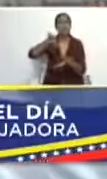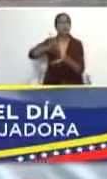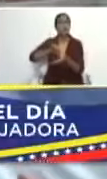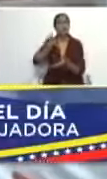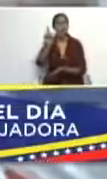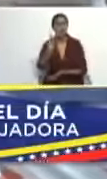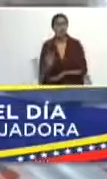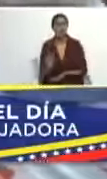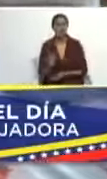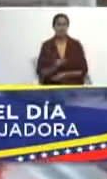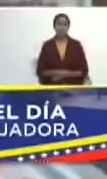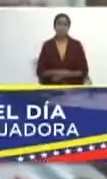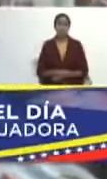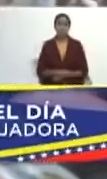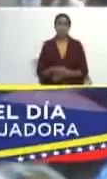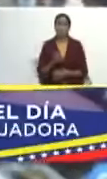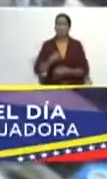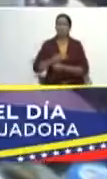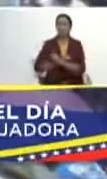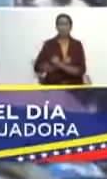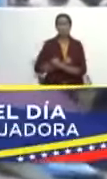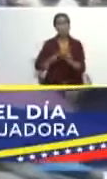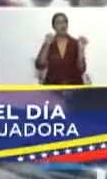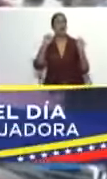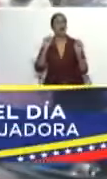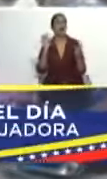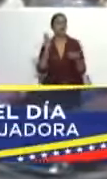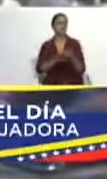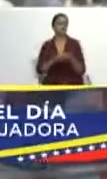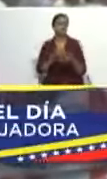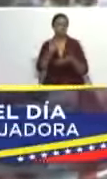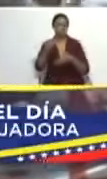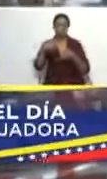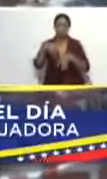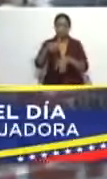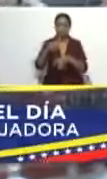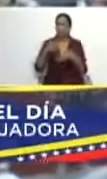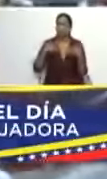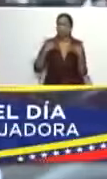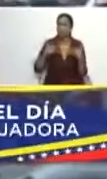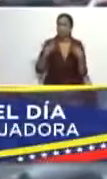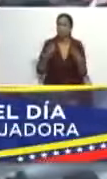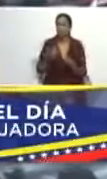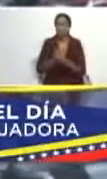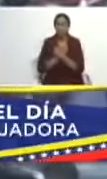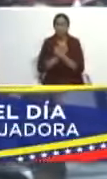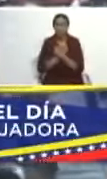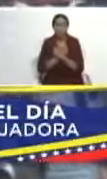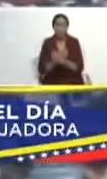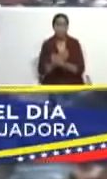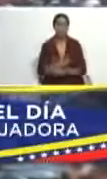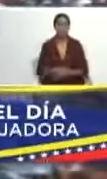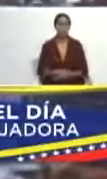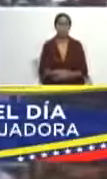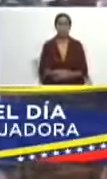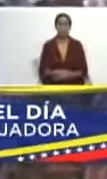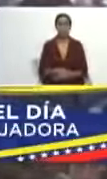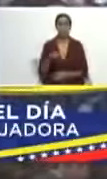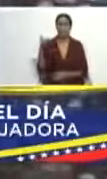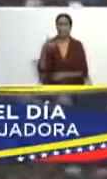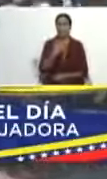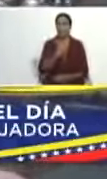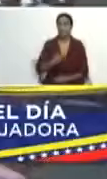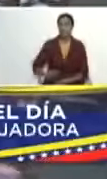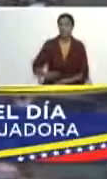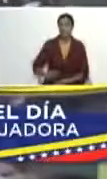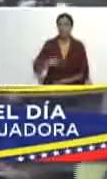Desde muy temprano, con alegría, con amor, nuestro hermano presidente